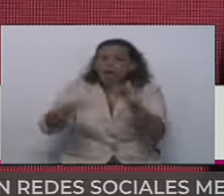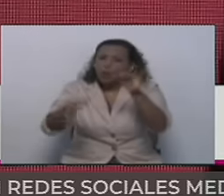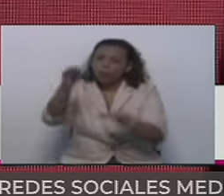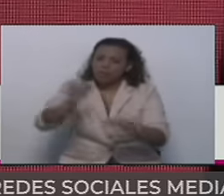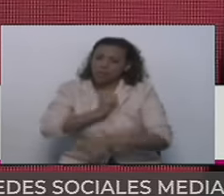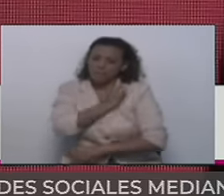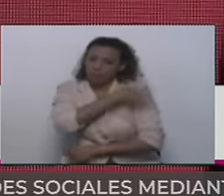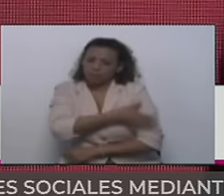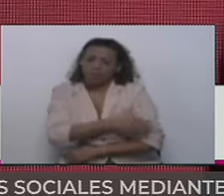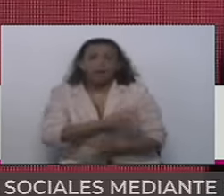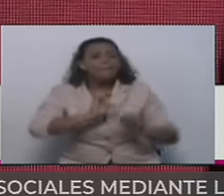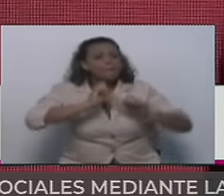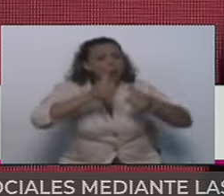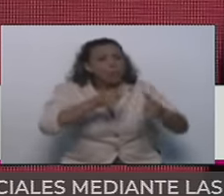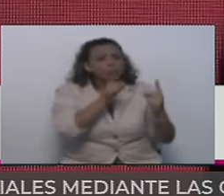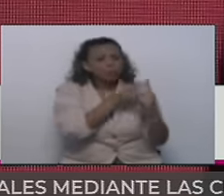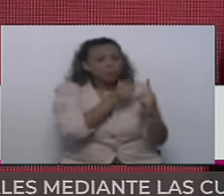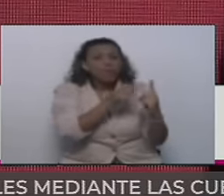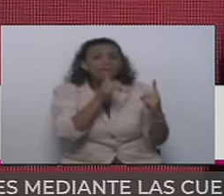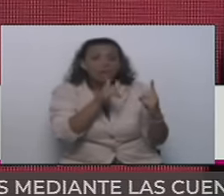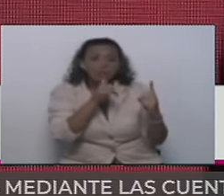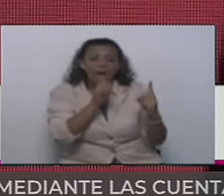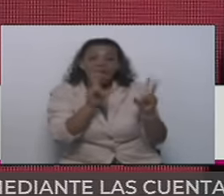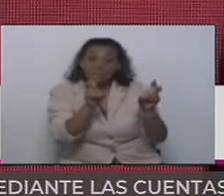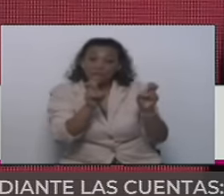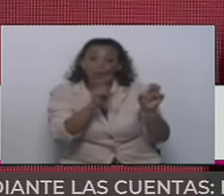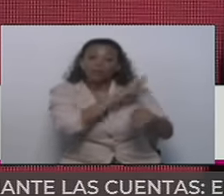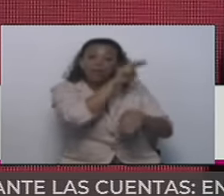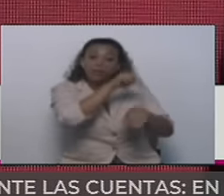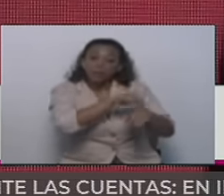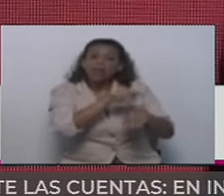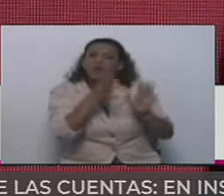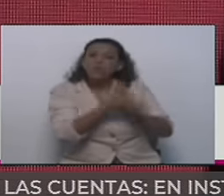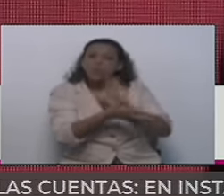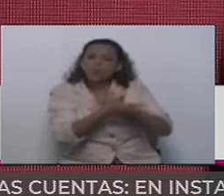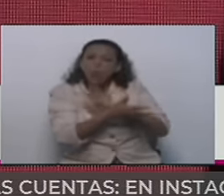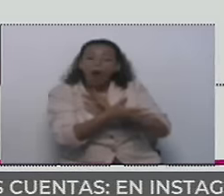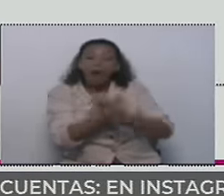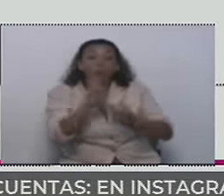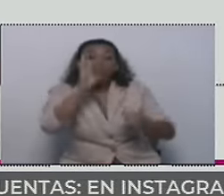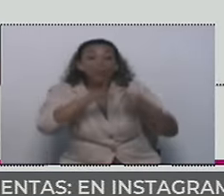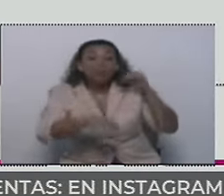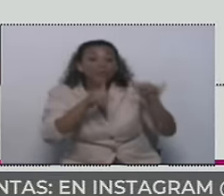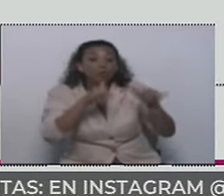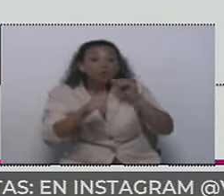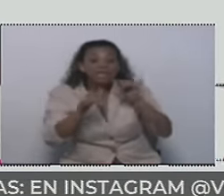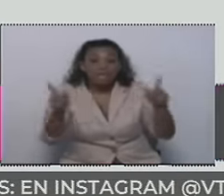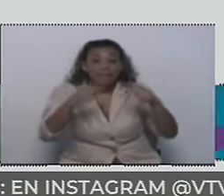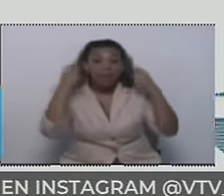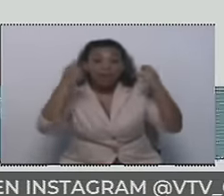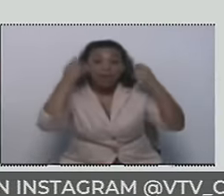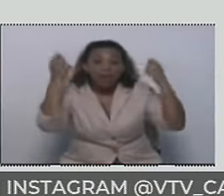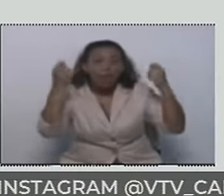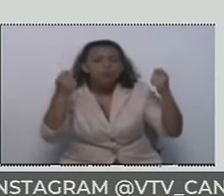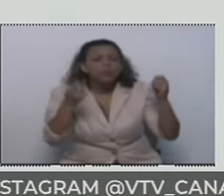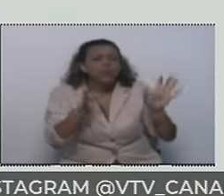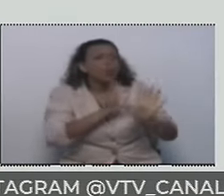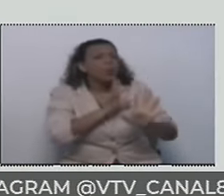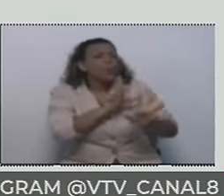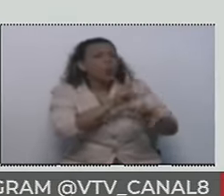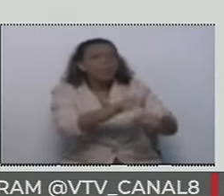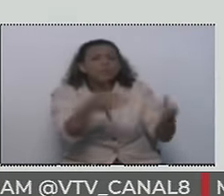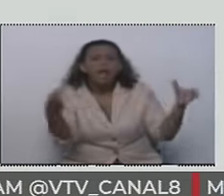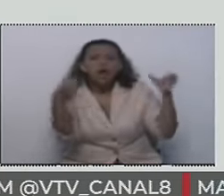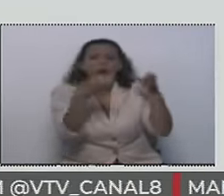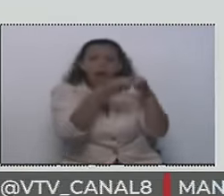iniciar por nuestra primera noticia en materia nacional. Vamos al portal de Últimas Noticias, pues comenta acerca de esta